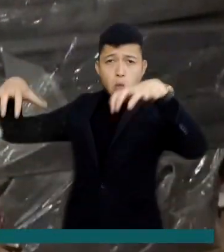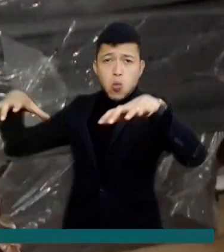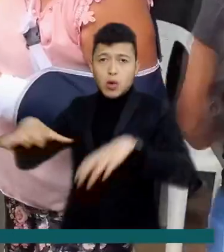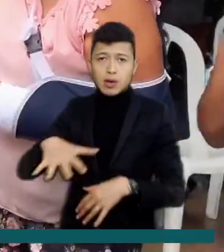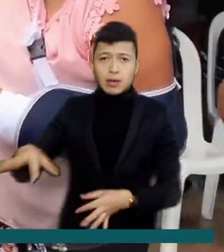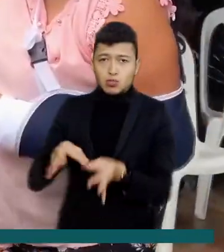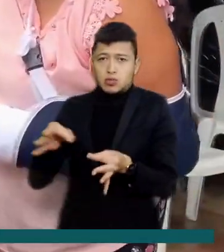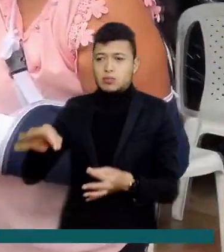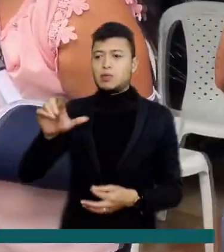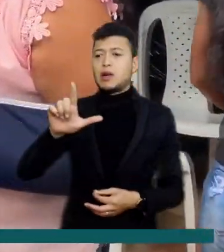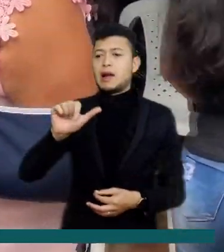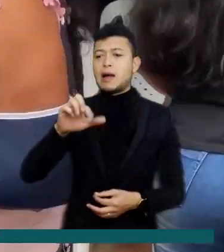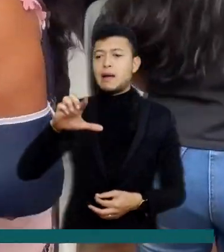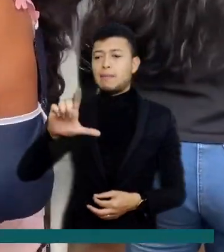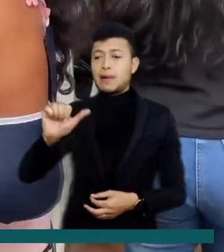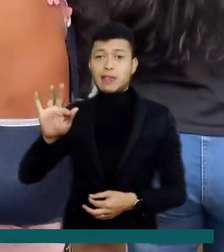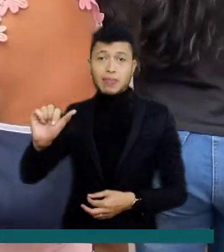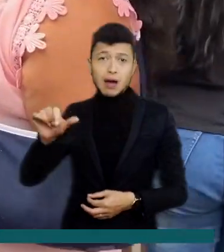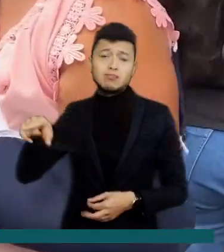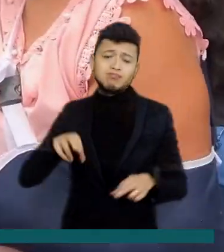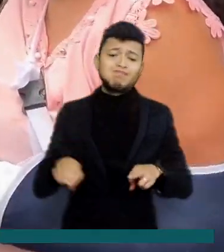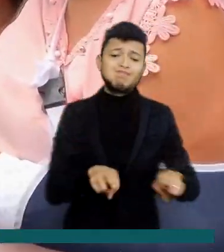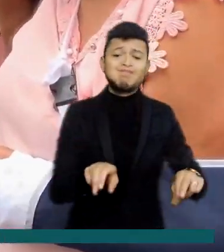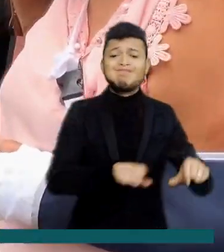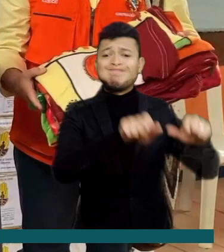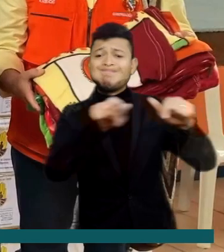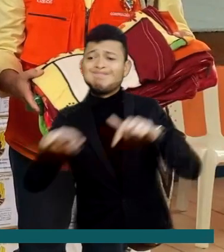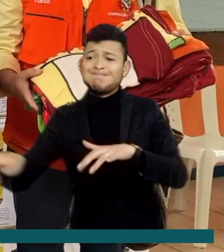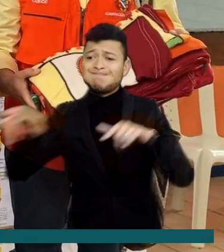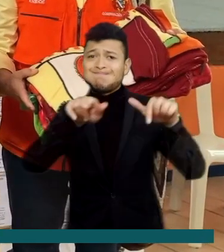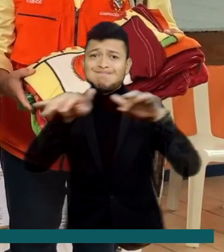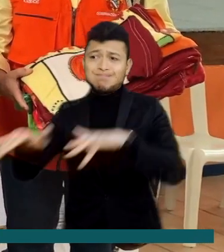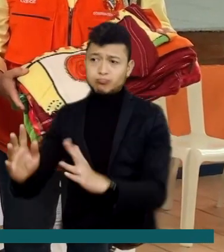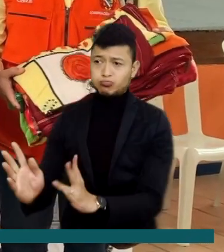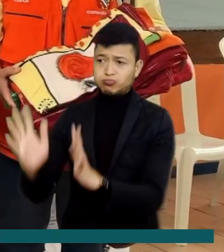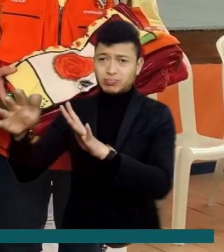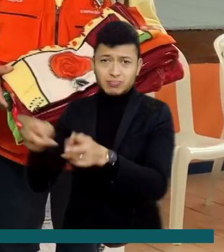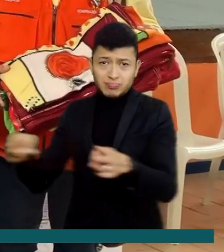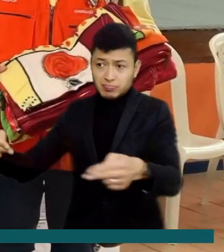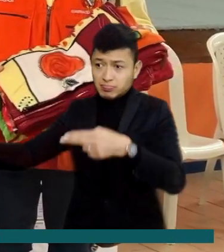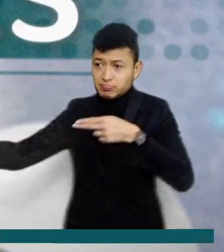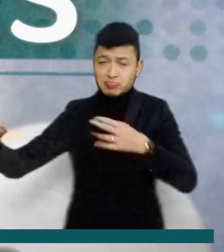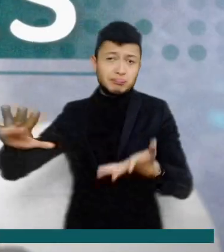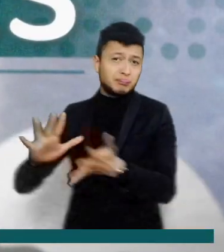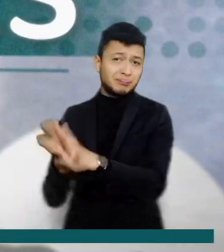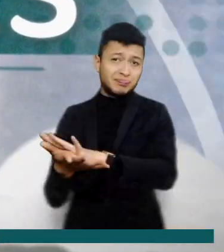donde las lluvias generaron el desbordamiento de varios ríos que acabaron con hectáreas de siembra.